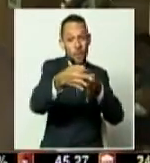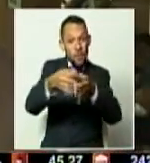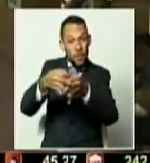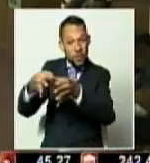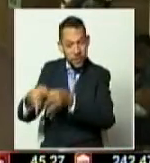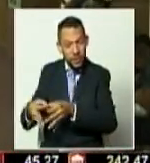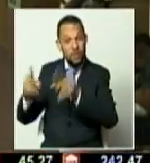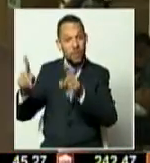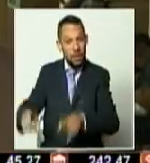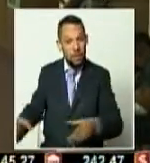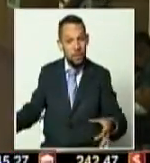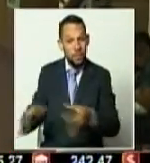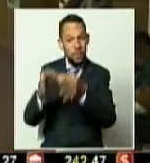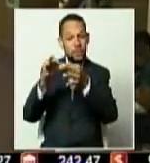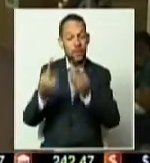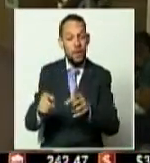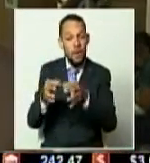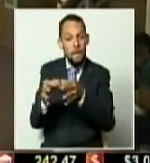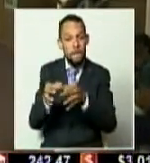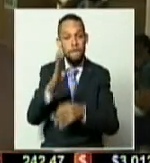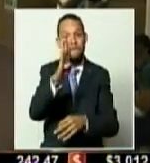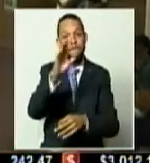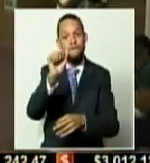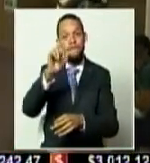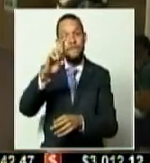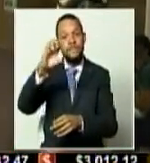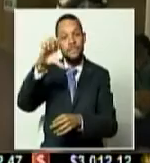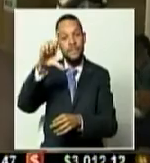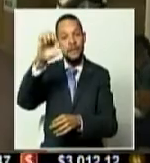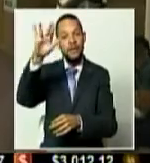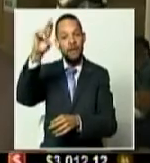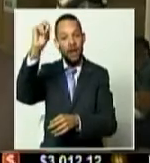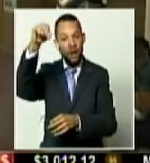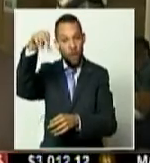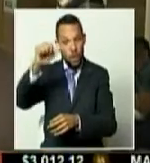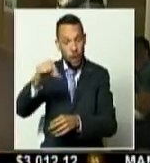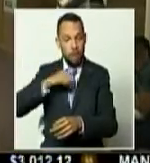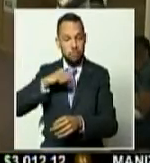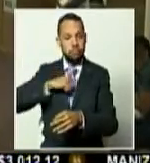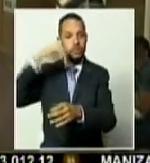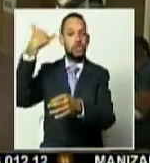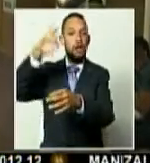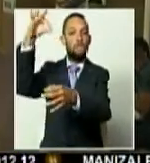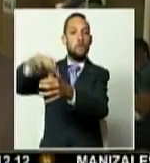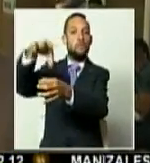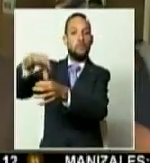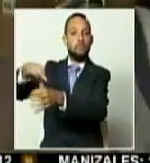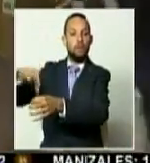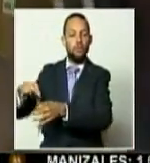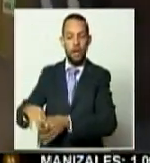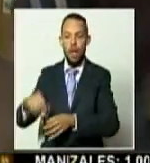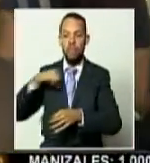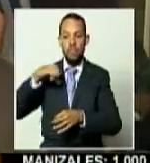incluido también el corregimiento de Barcelona, la gente ha salido a votar. Son 15